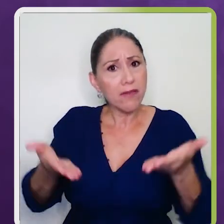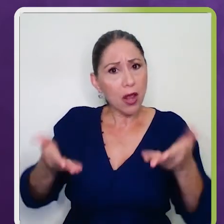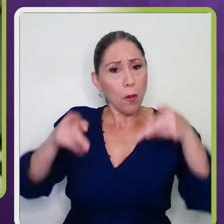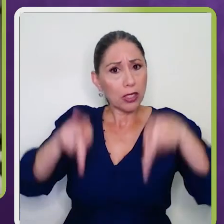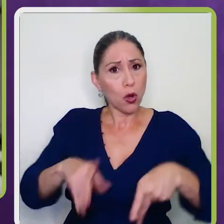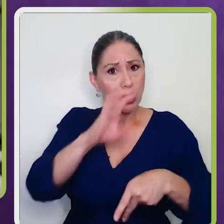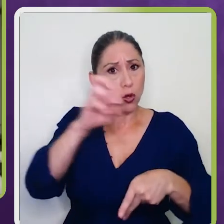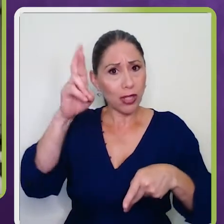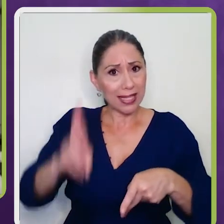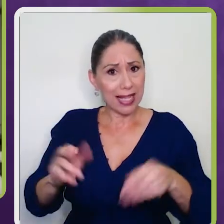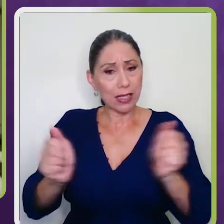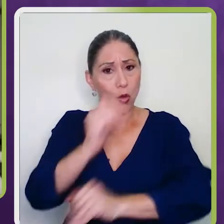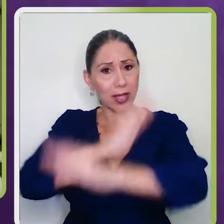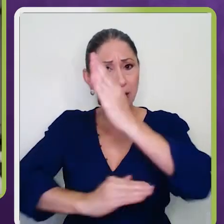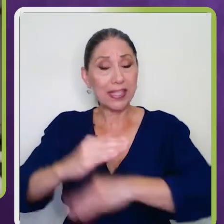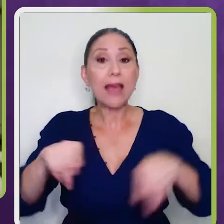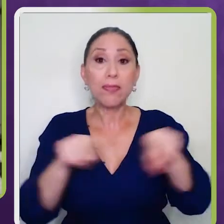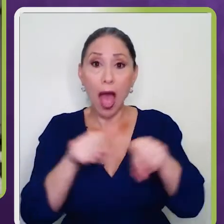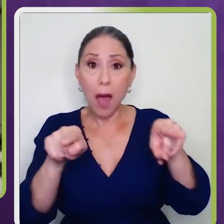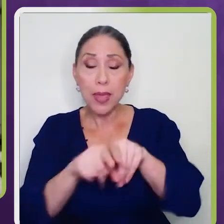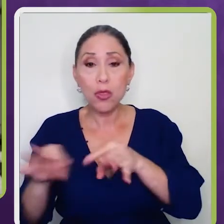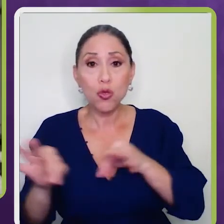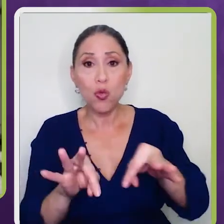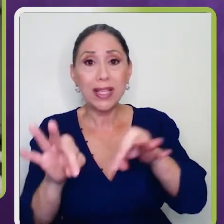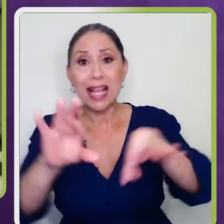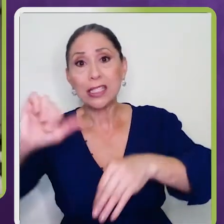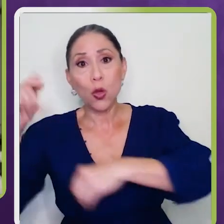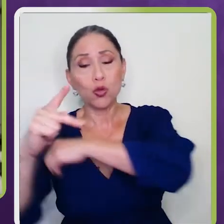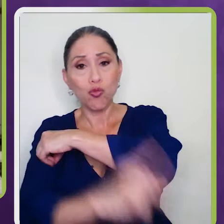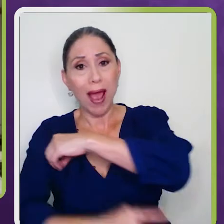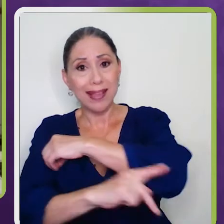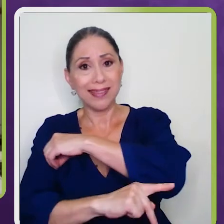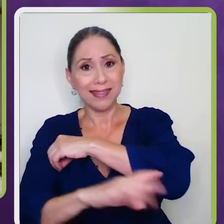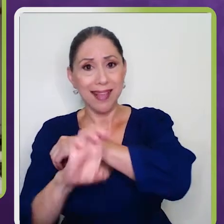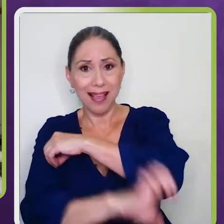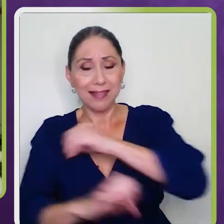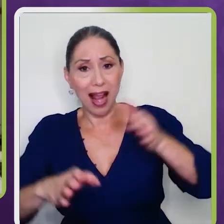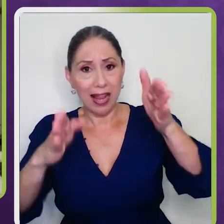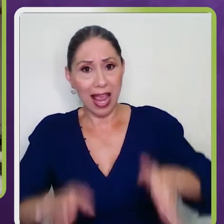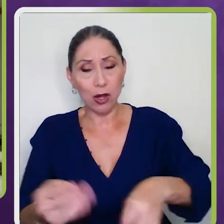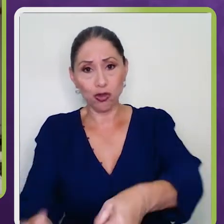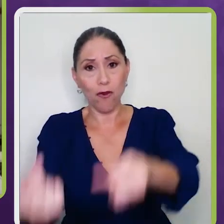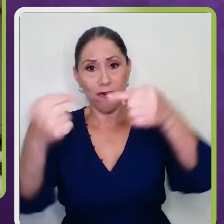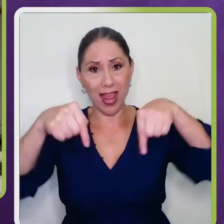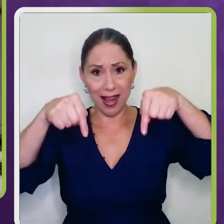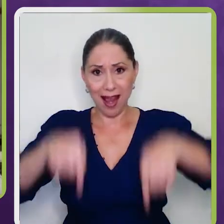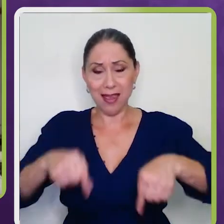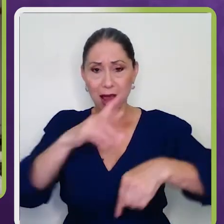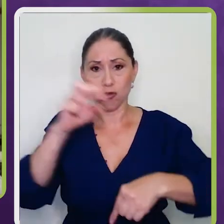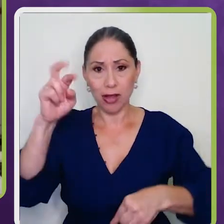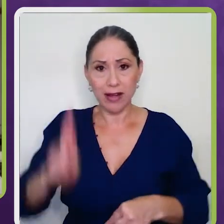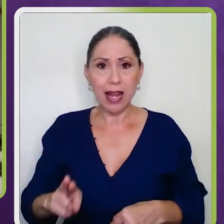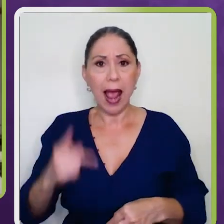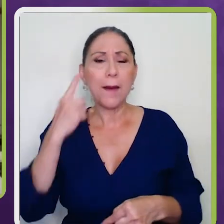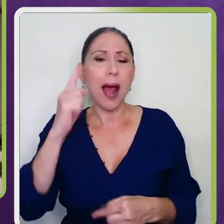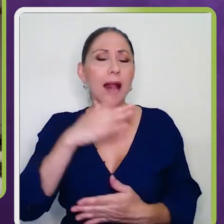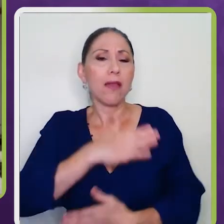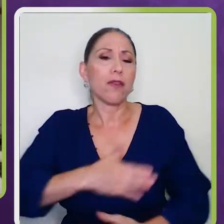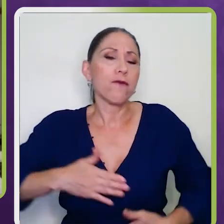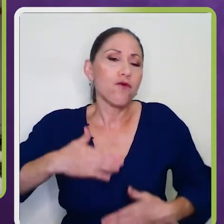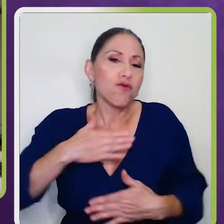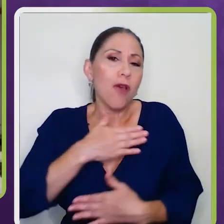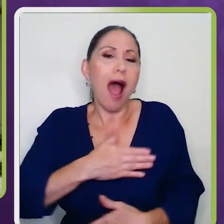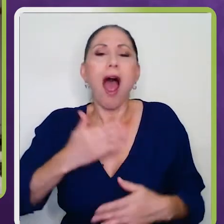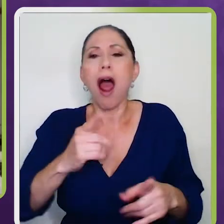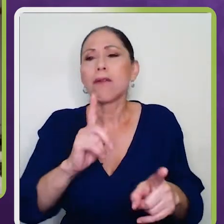sino gente, turistas extranjeros que vienen al país precisamente para disfrutar